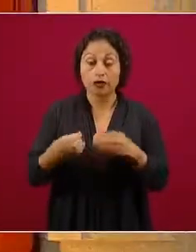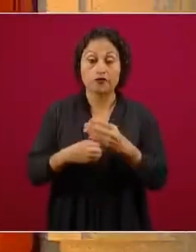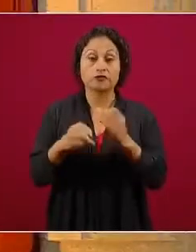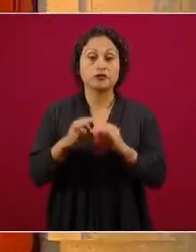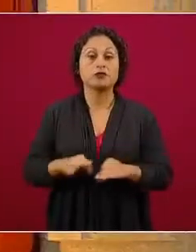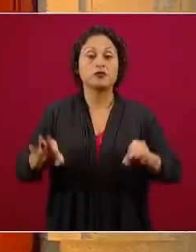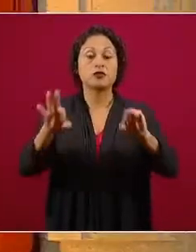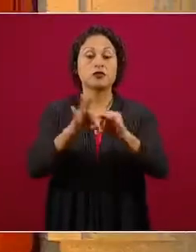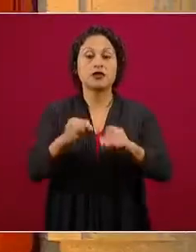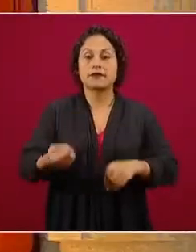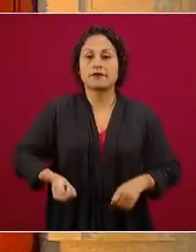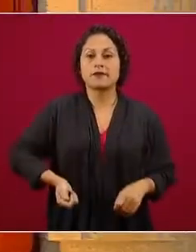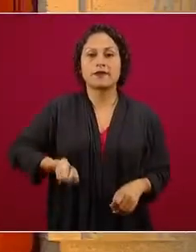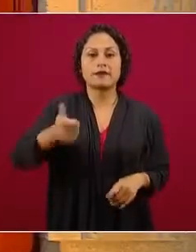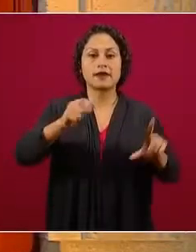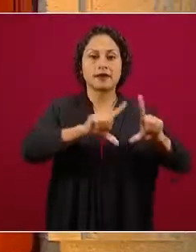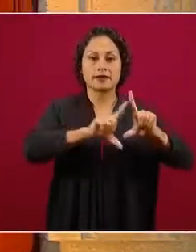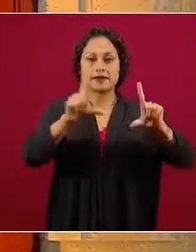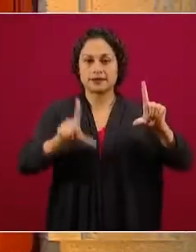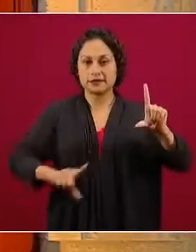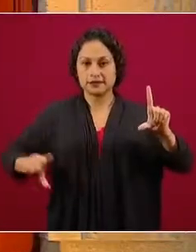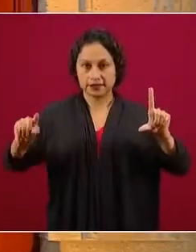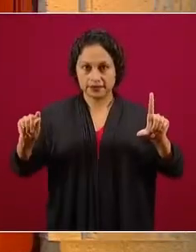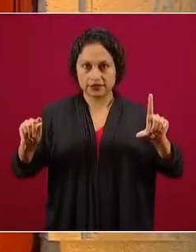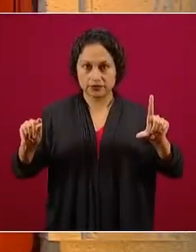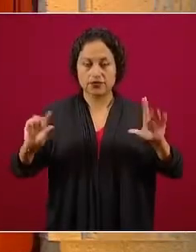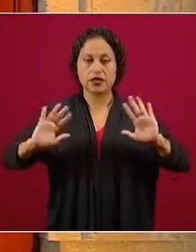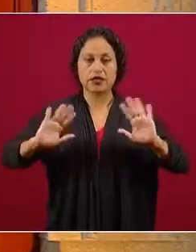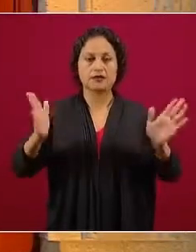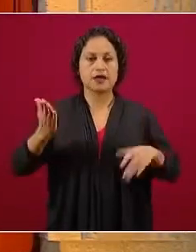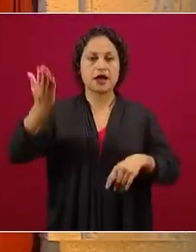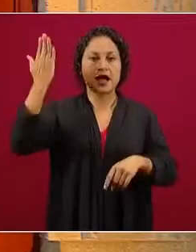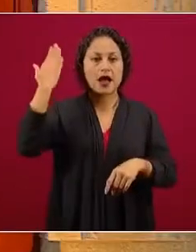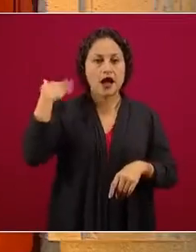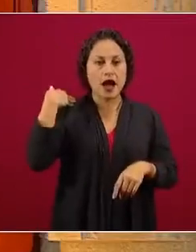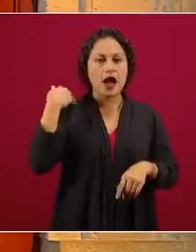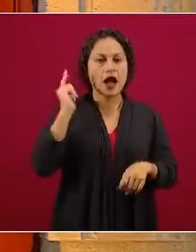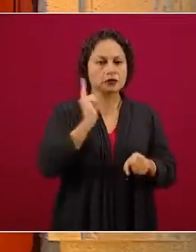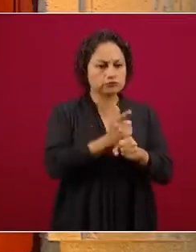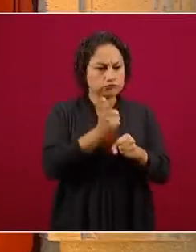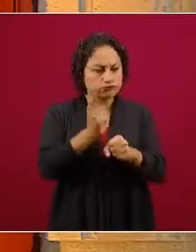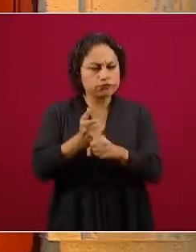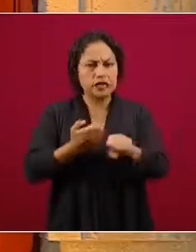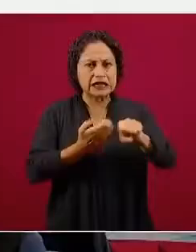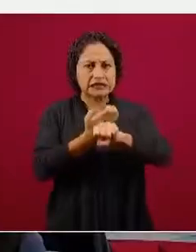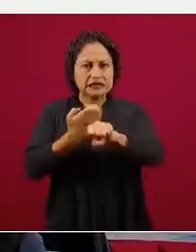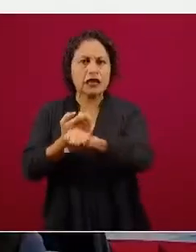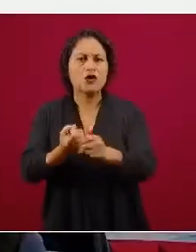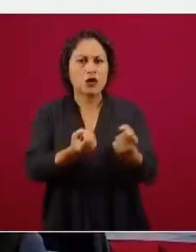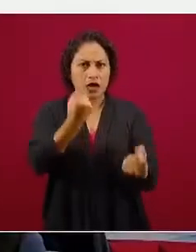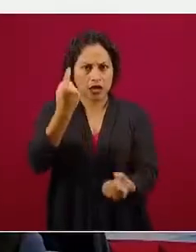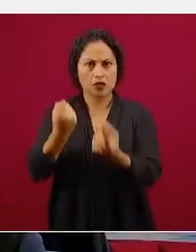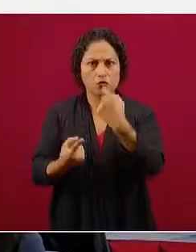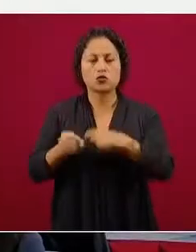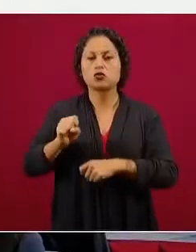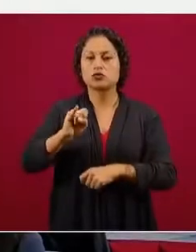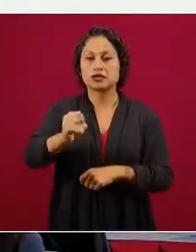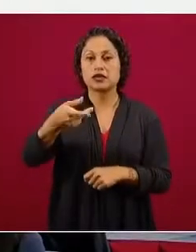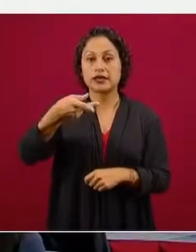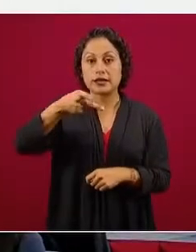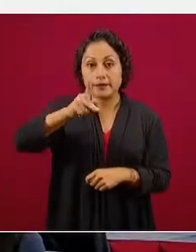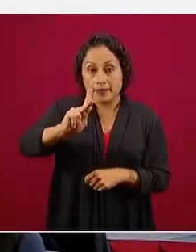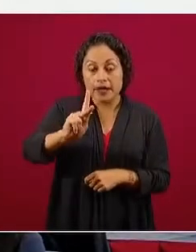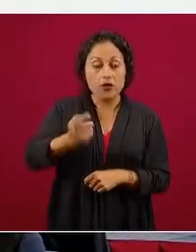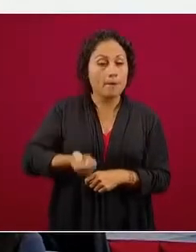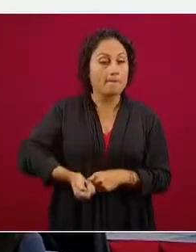panorama nacional, ya lo habíamos visto en escenarios locales, en escenarios estatales, pero es la primera vez que en el